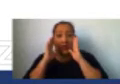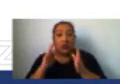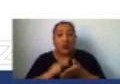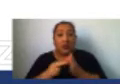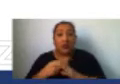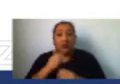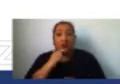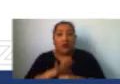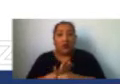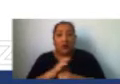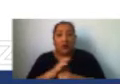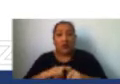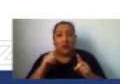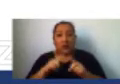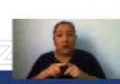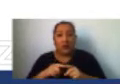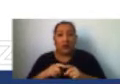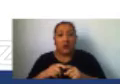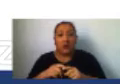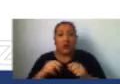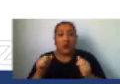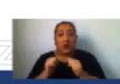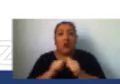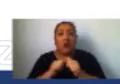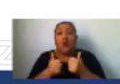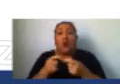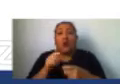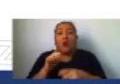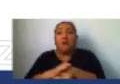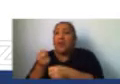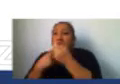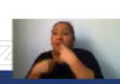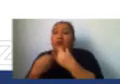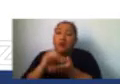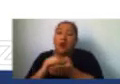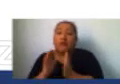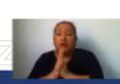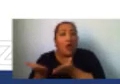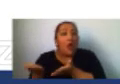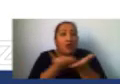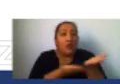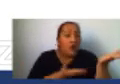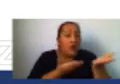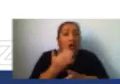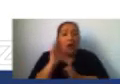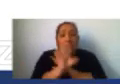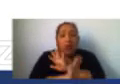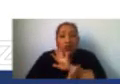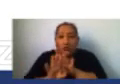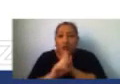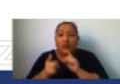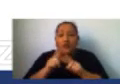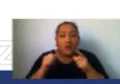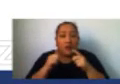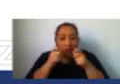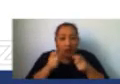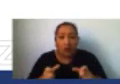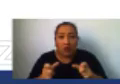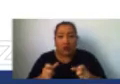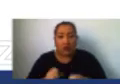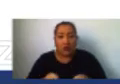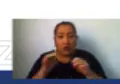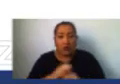con el abastecimiento oportuno de medicamentos, equipos de protección, disponer acciones de control,